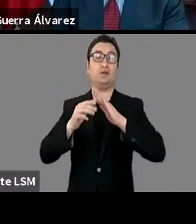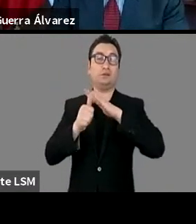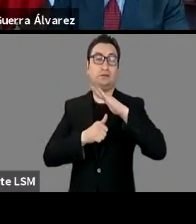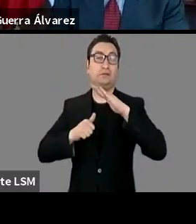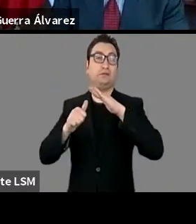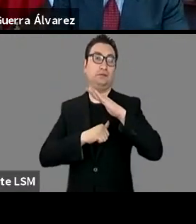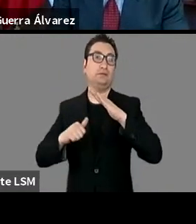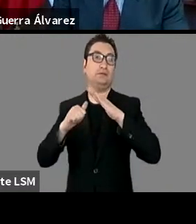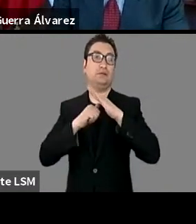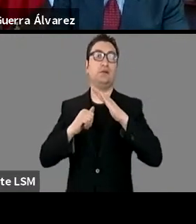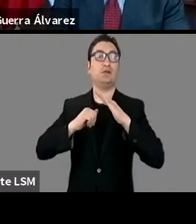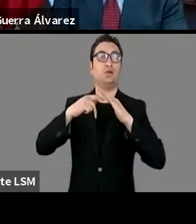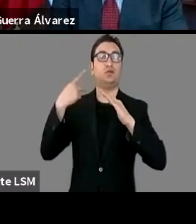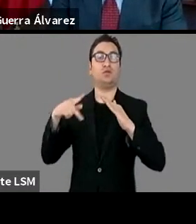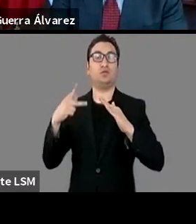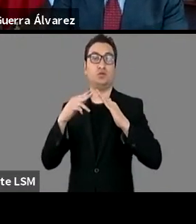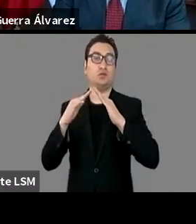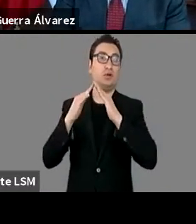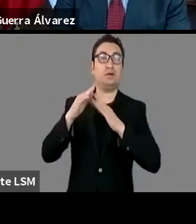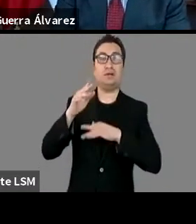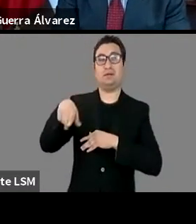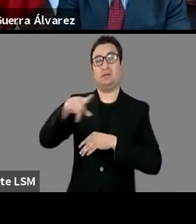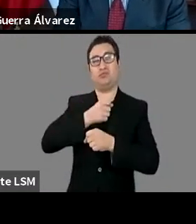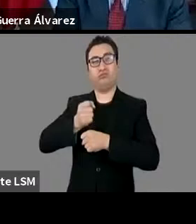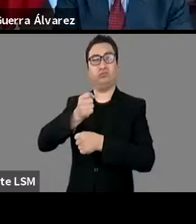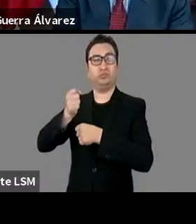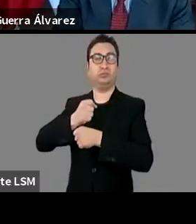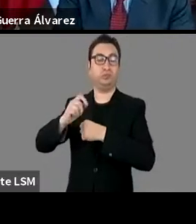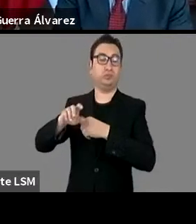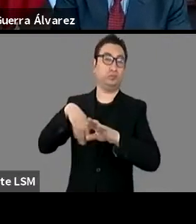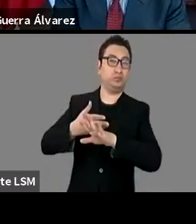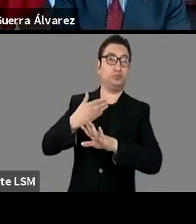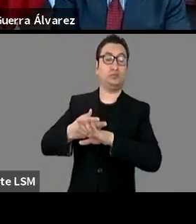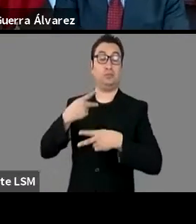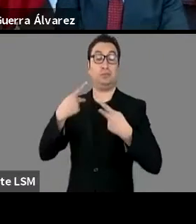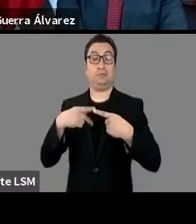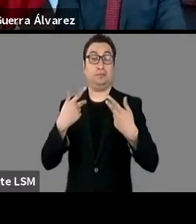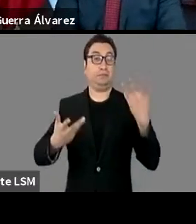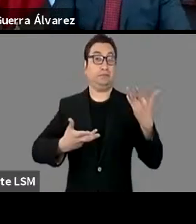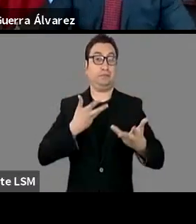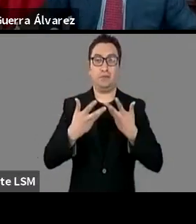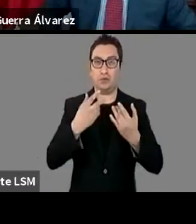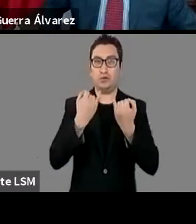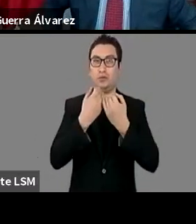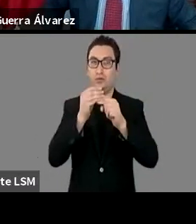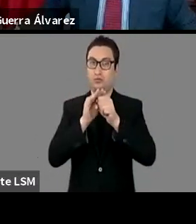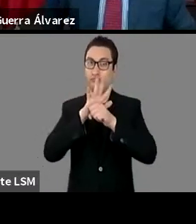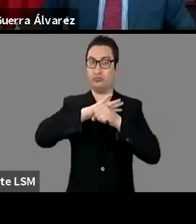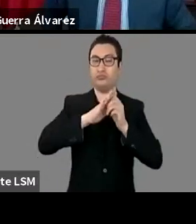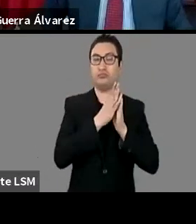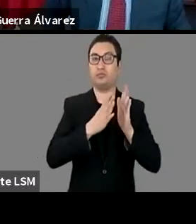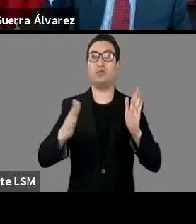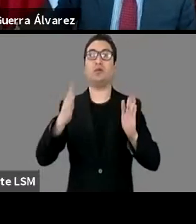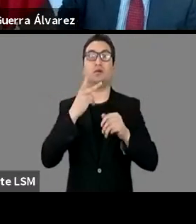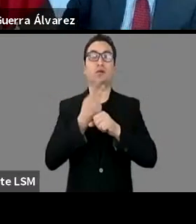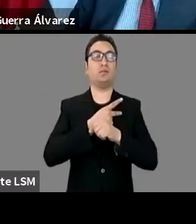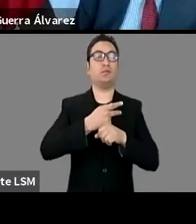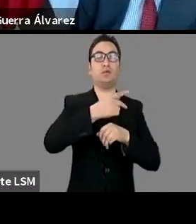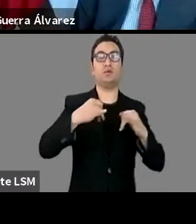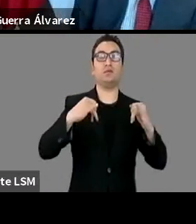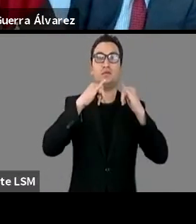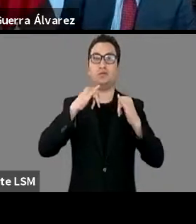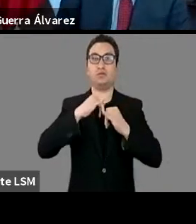las instituciones públicas no han generado ni difundido información sobre contagios y fallecimientos de personas con